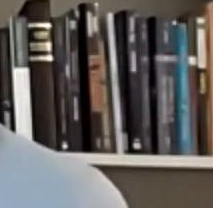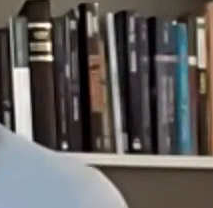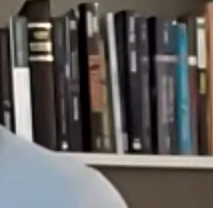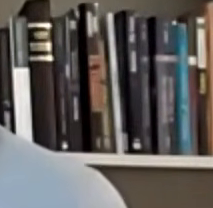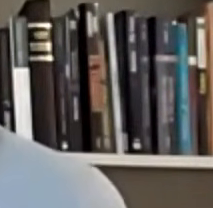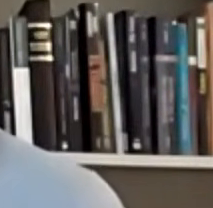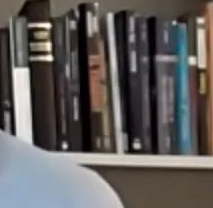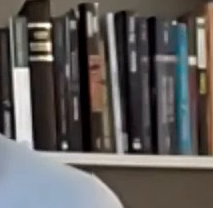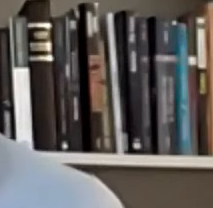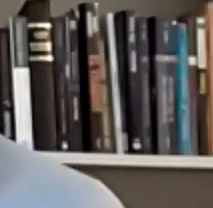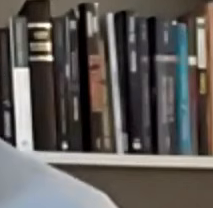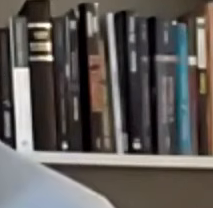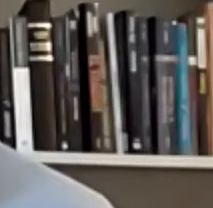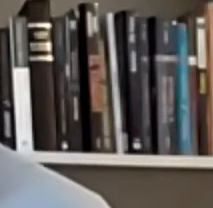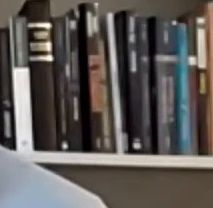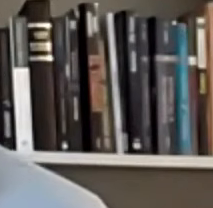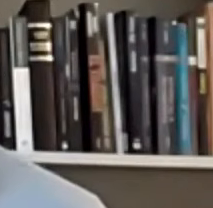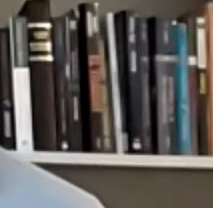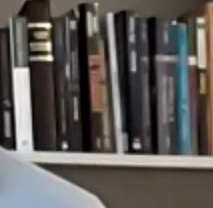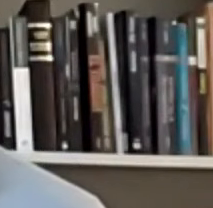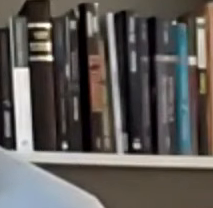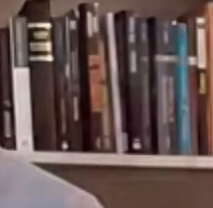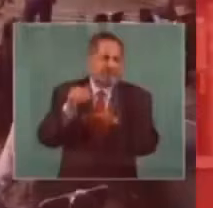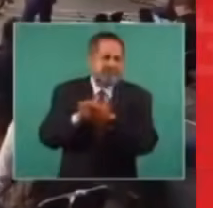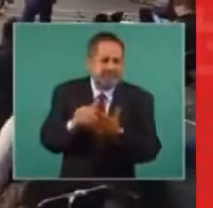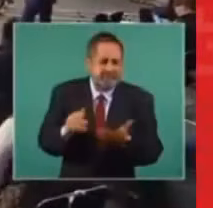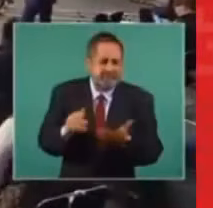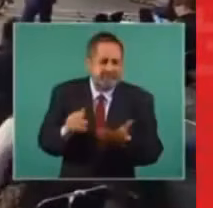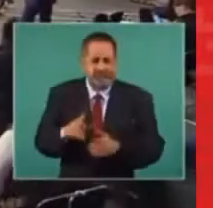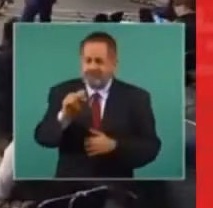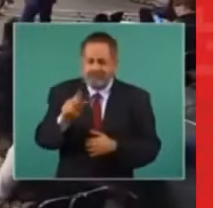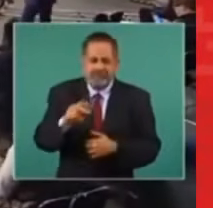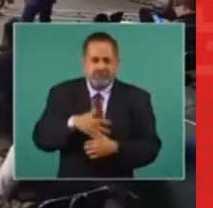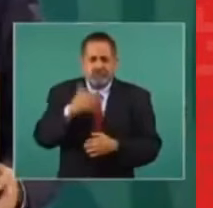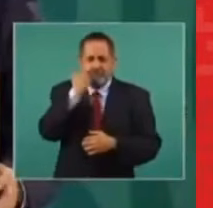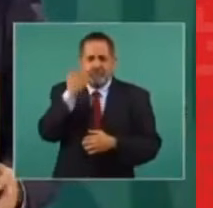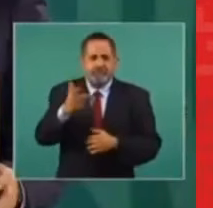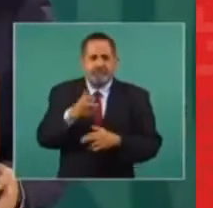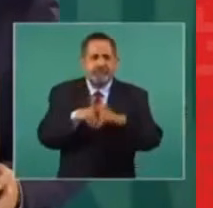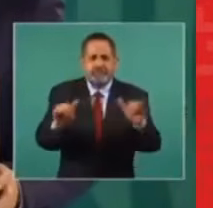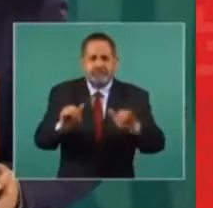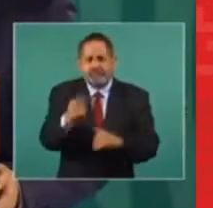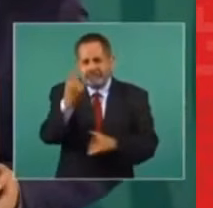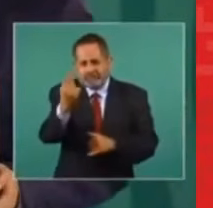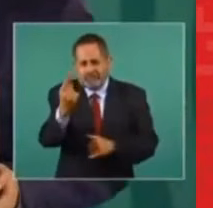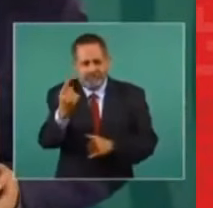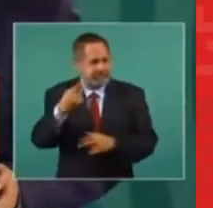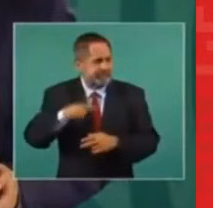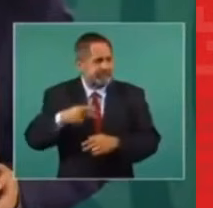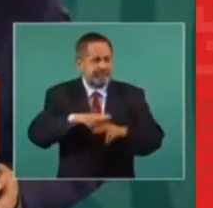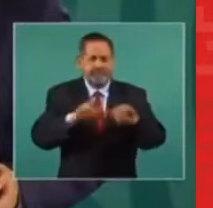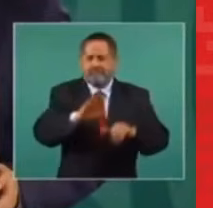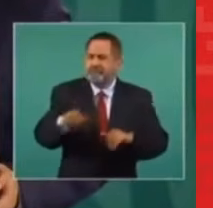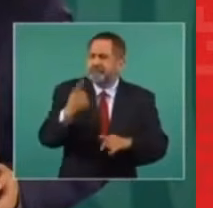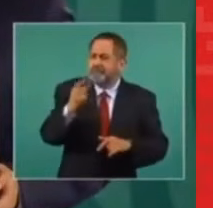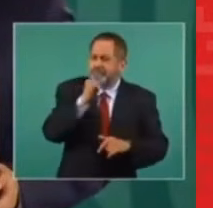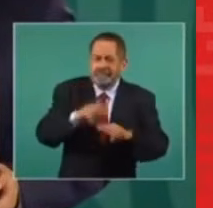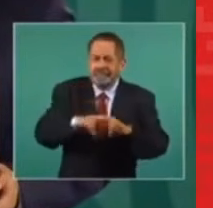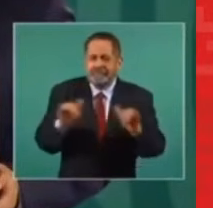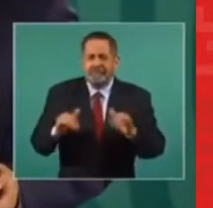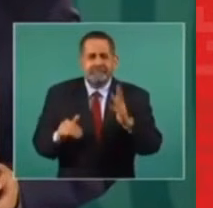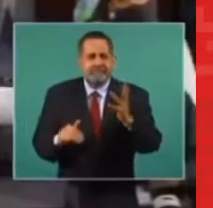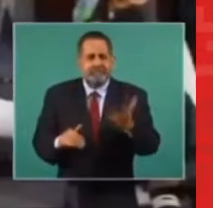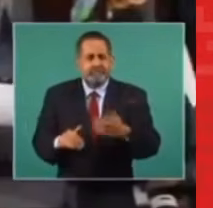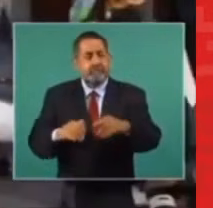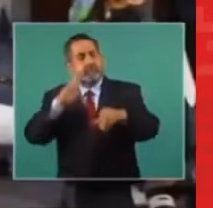el presidente fue muy ecuánime, creo que hasta elegante, porque no se enganchó, pero sí lanzó